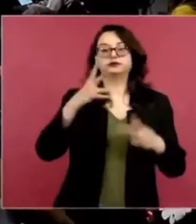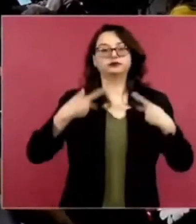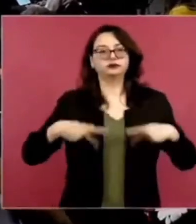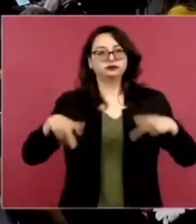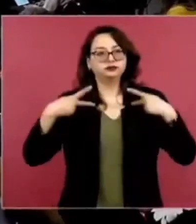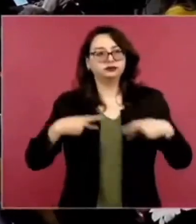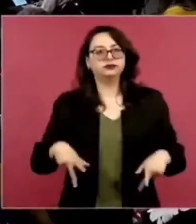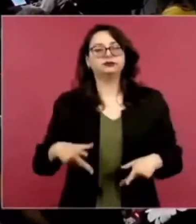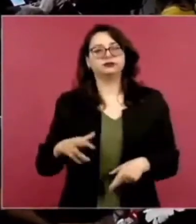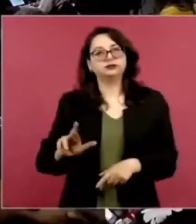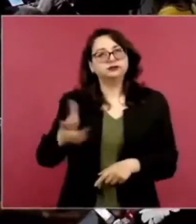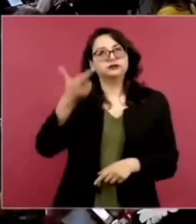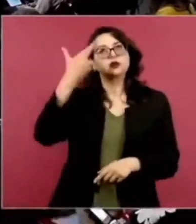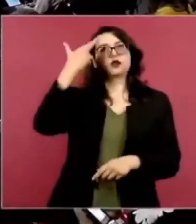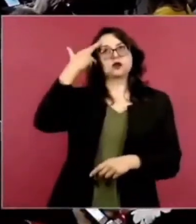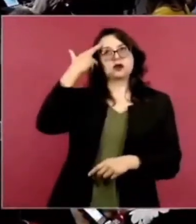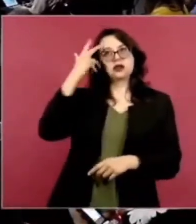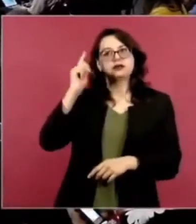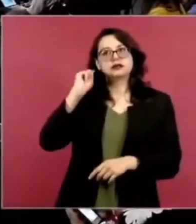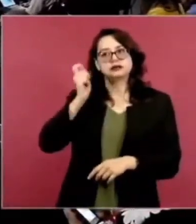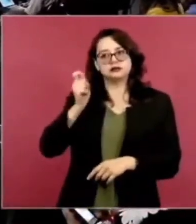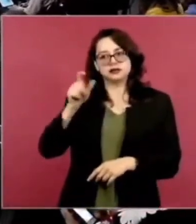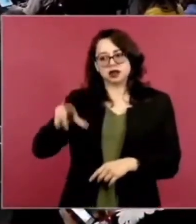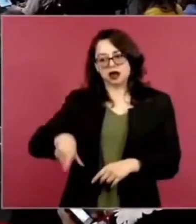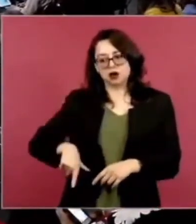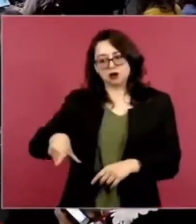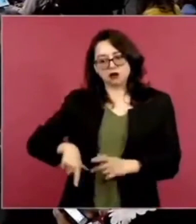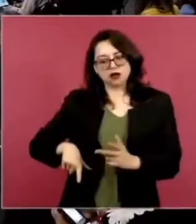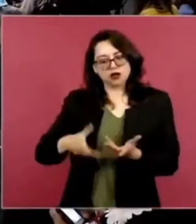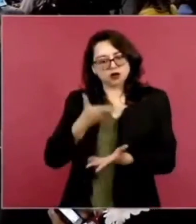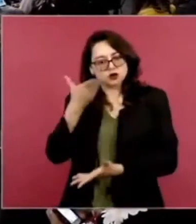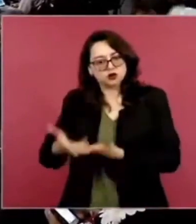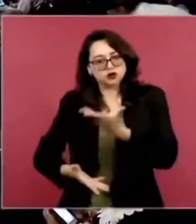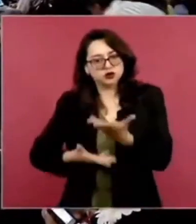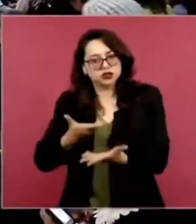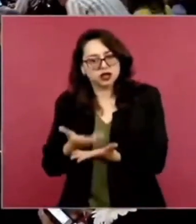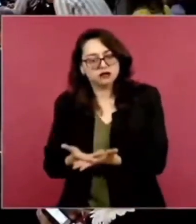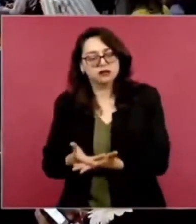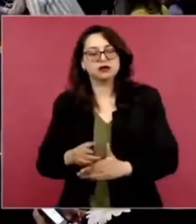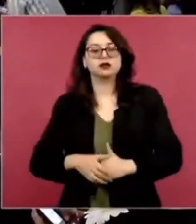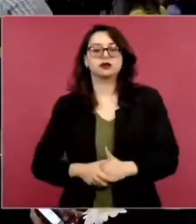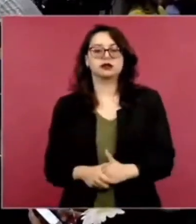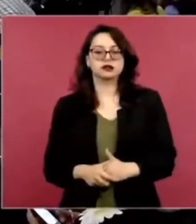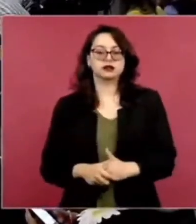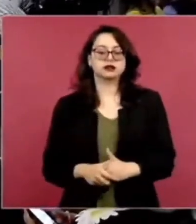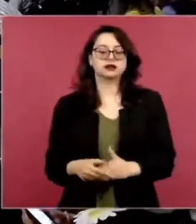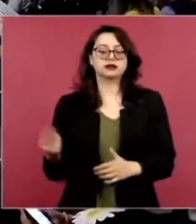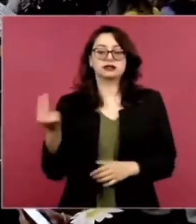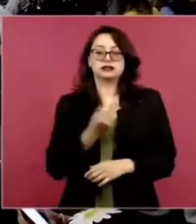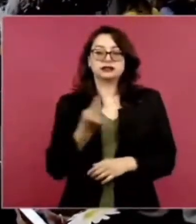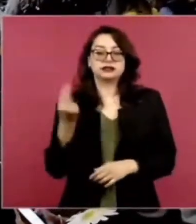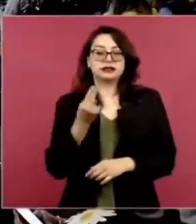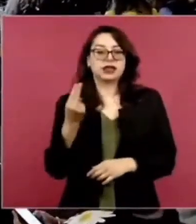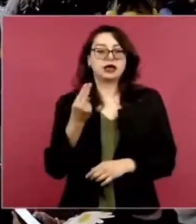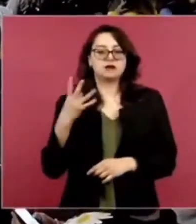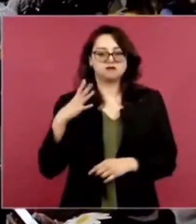Saben que afortunadamente después de la pandemia y de la